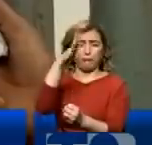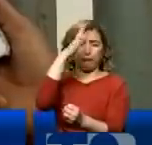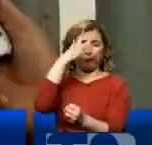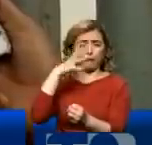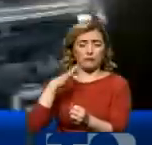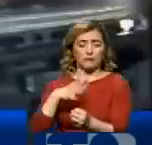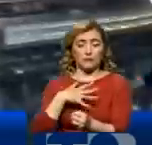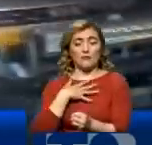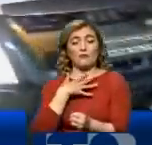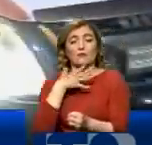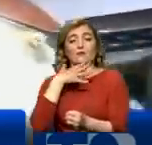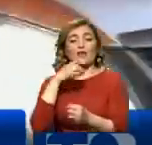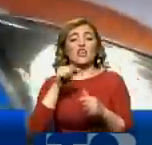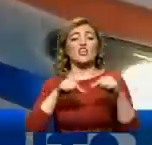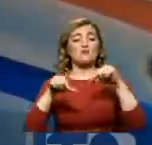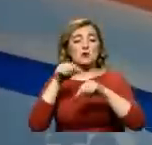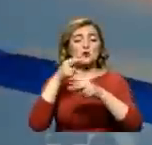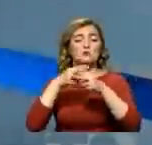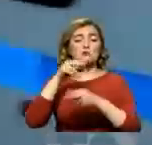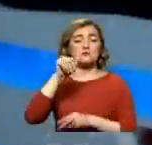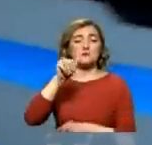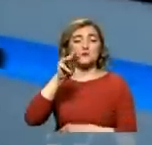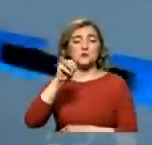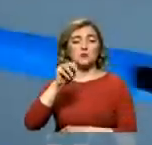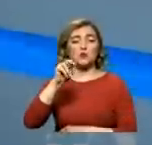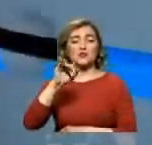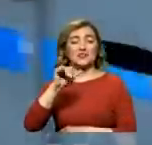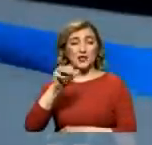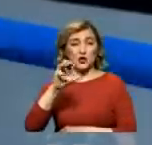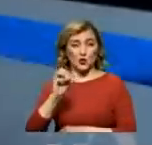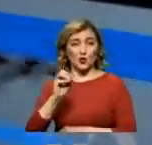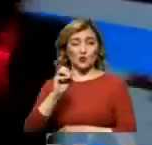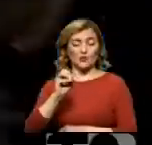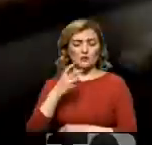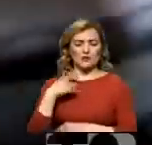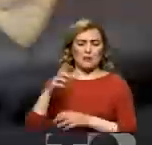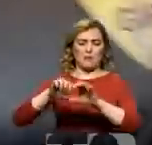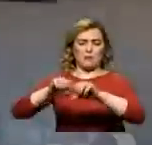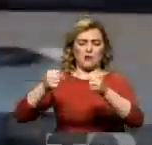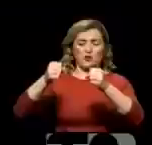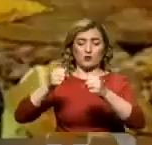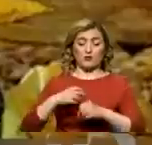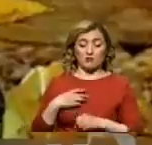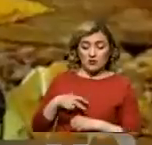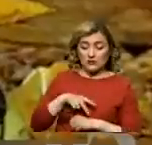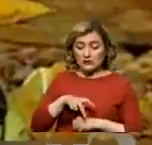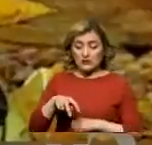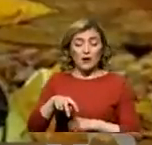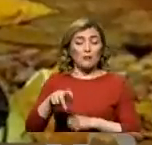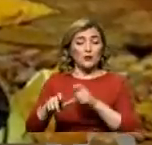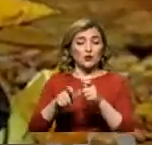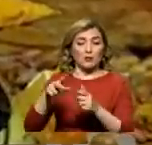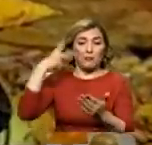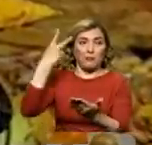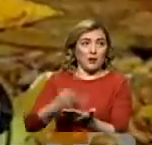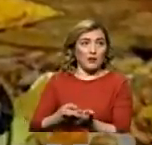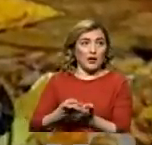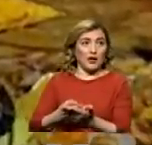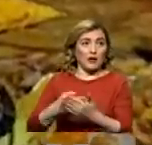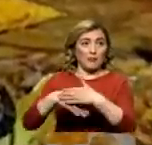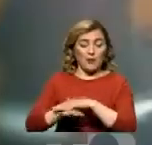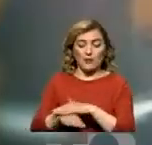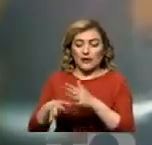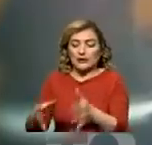es donde... Los hombres murieron a raíz de que bajaron hasta la cuba de la embarcación para rescatar a los demás